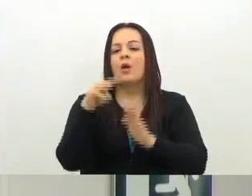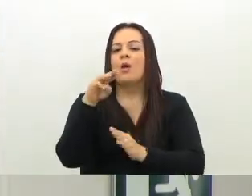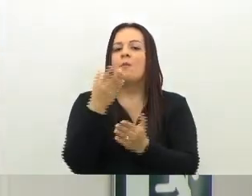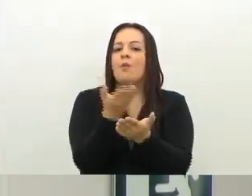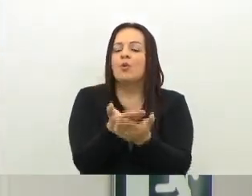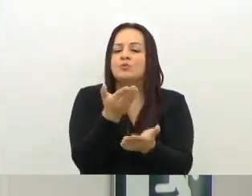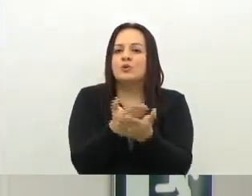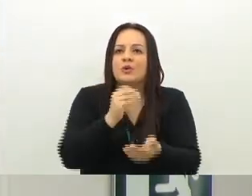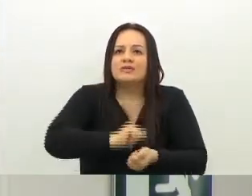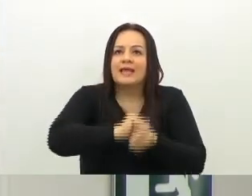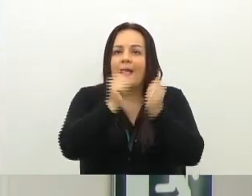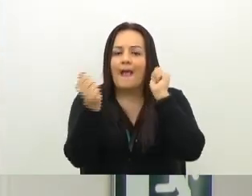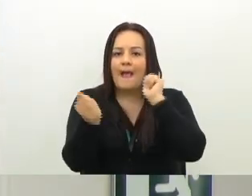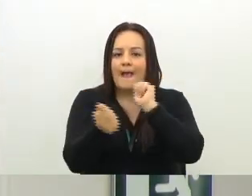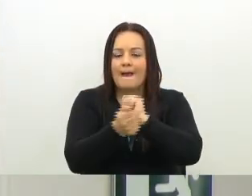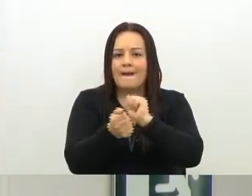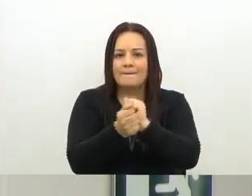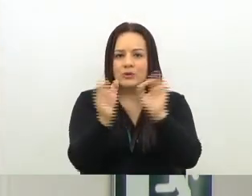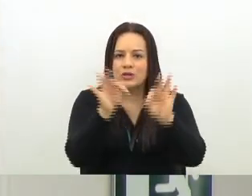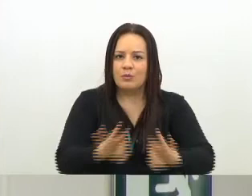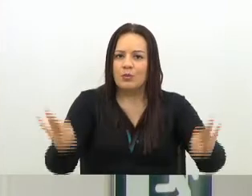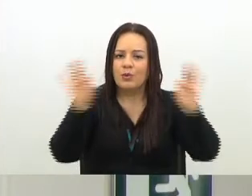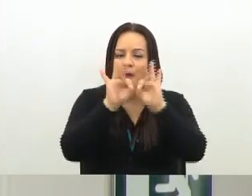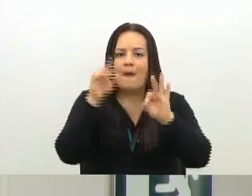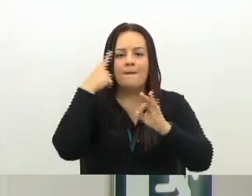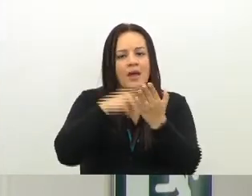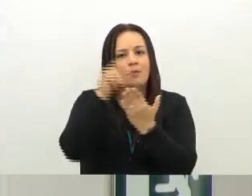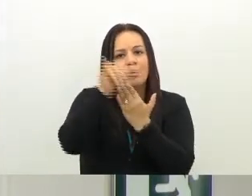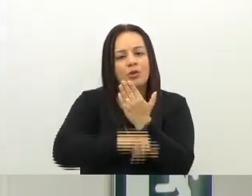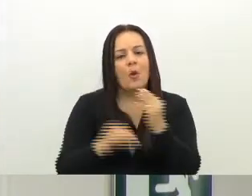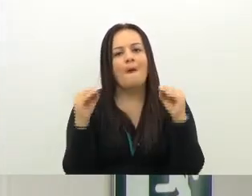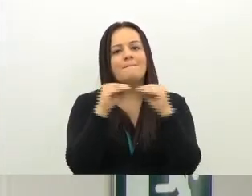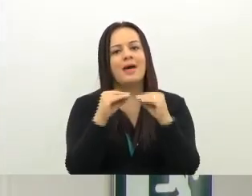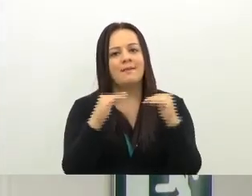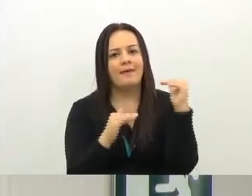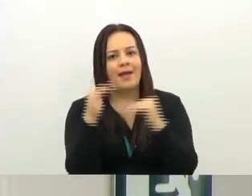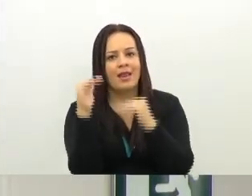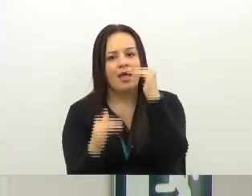cambios sustantivos para que el proyecto fuera más balanceado, a